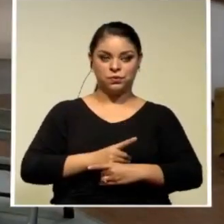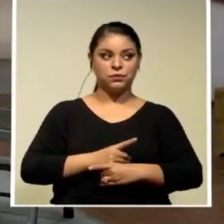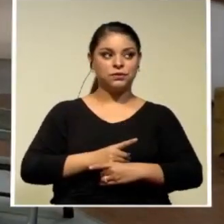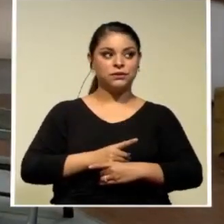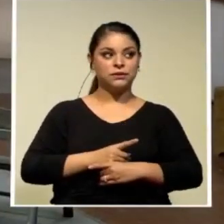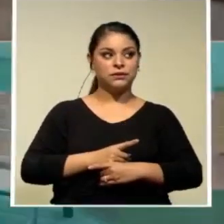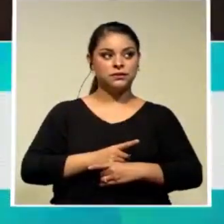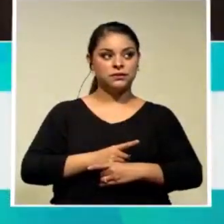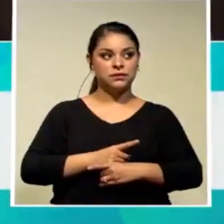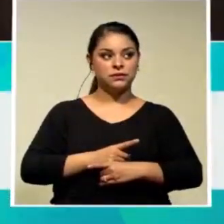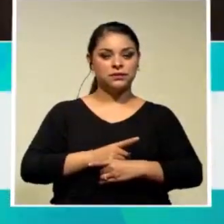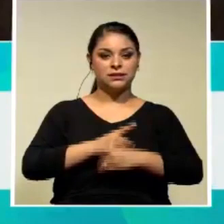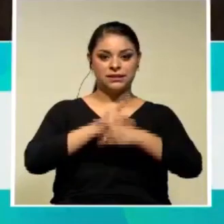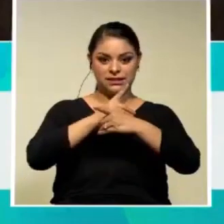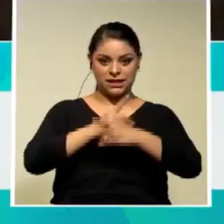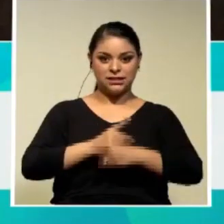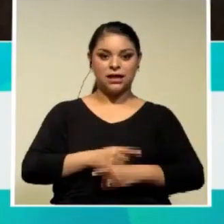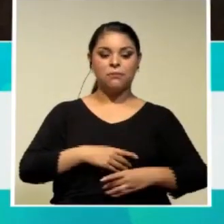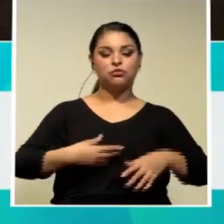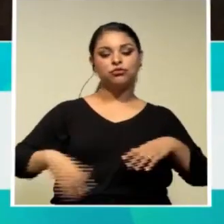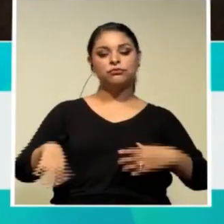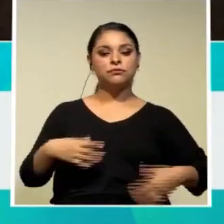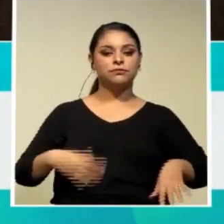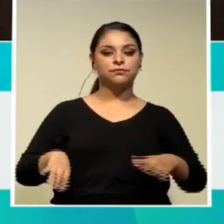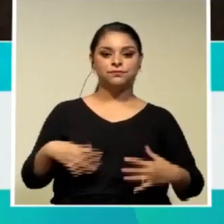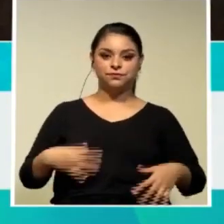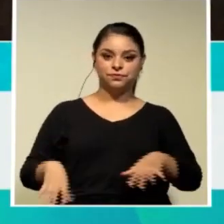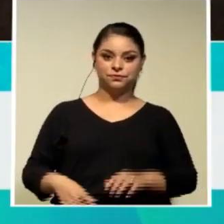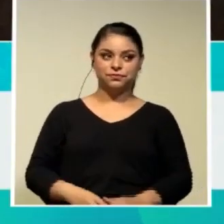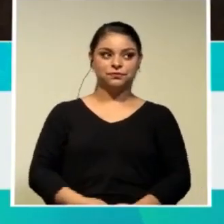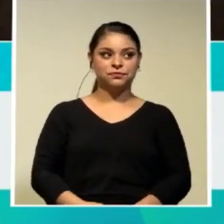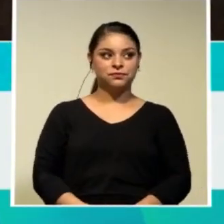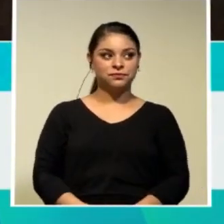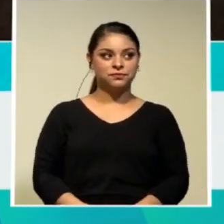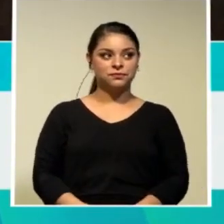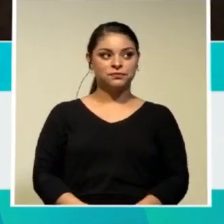estiramos. Relajamos un poco. Eso.